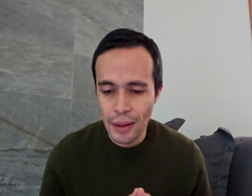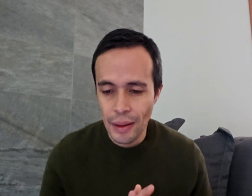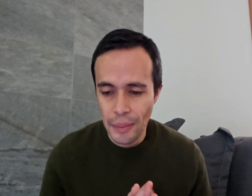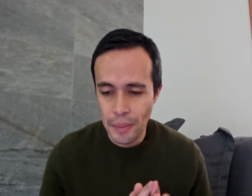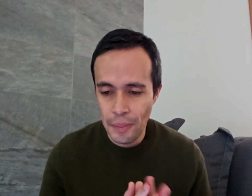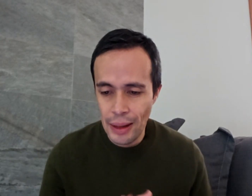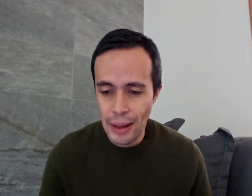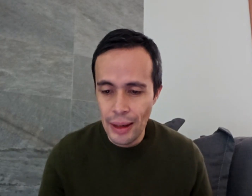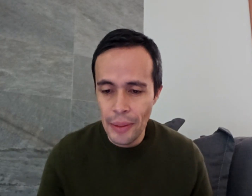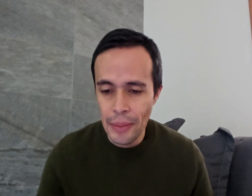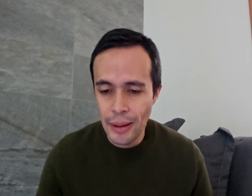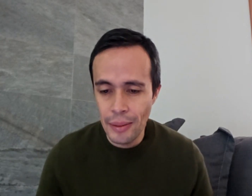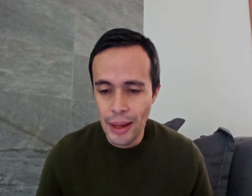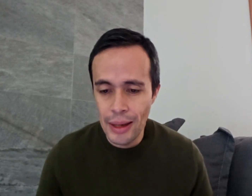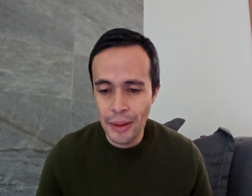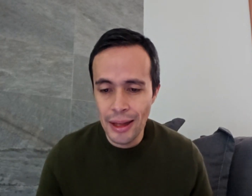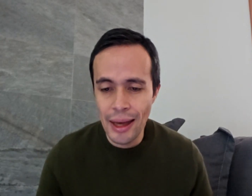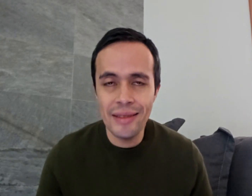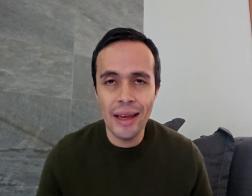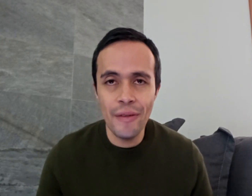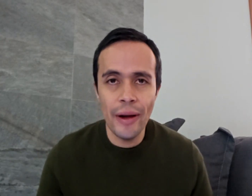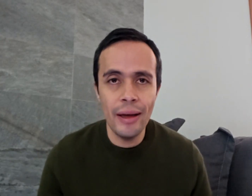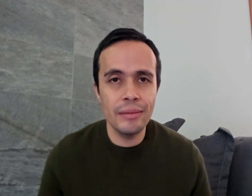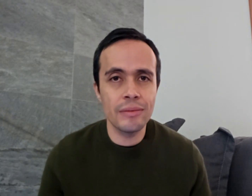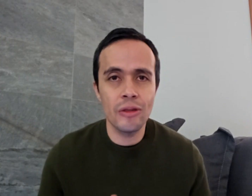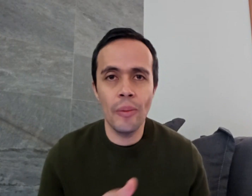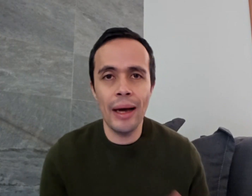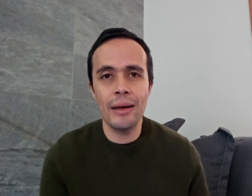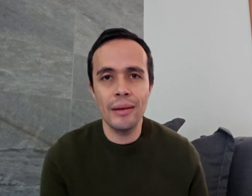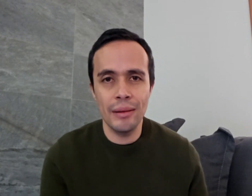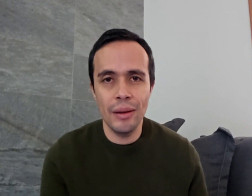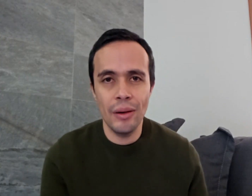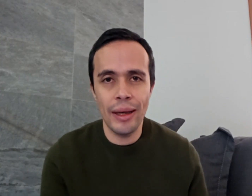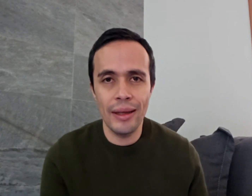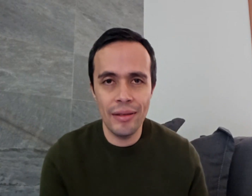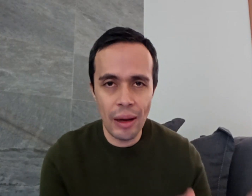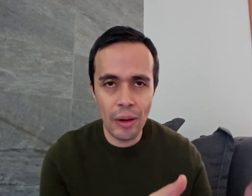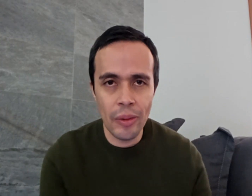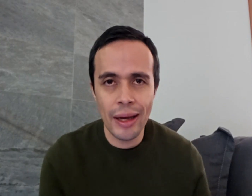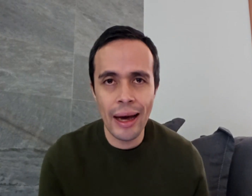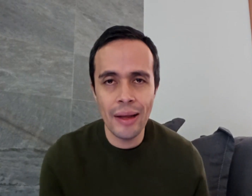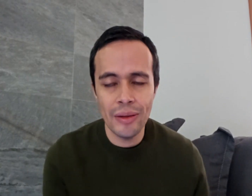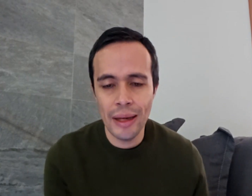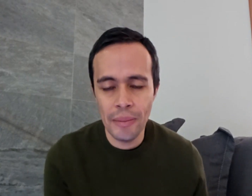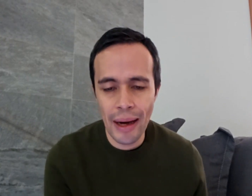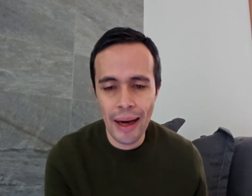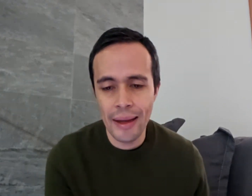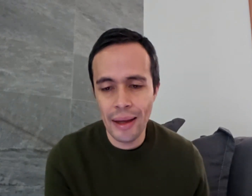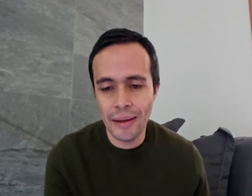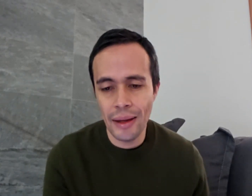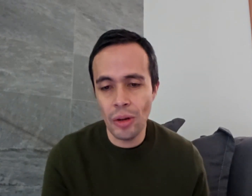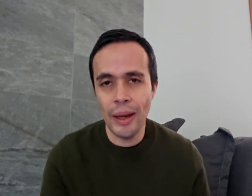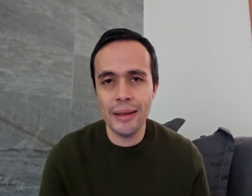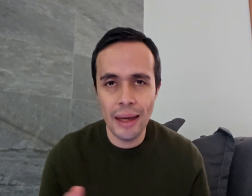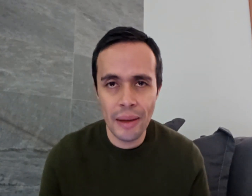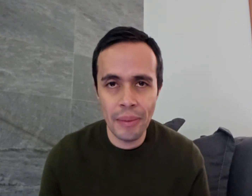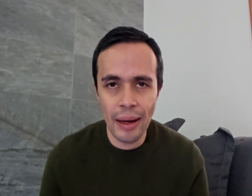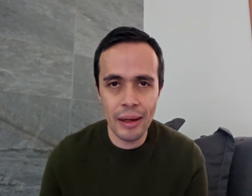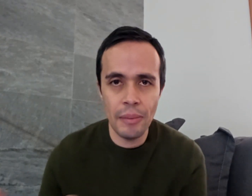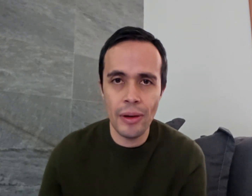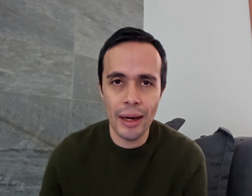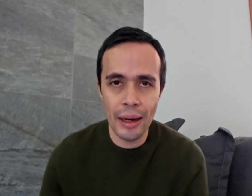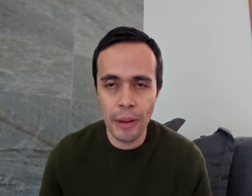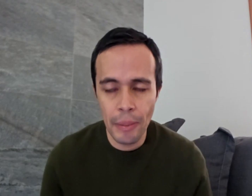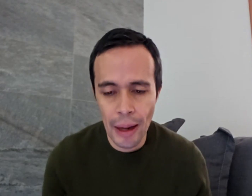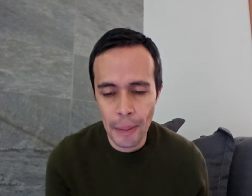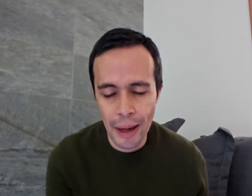que me limité a hacer fue tomar lo que decía un comunicado de la embajada y tomar esa